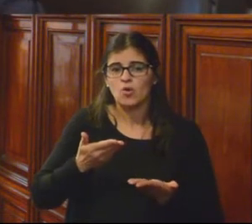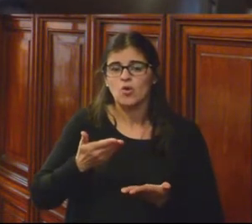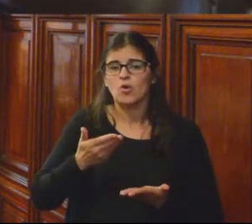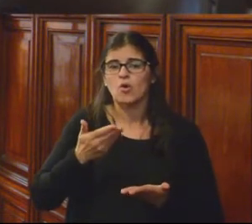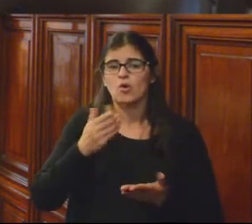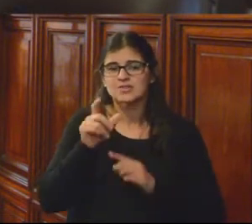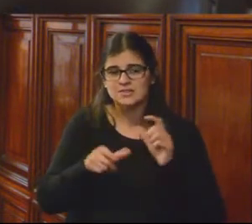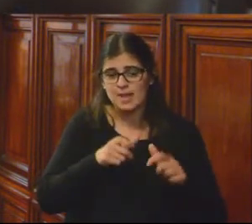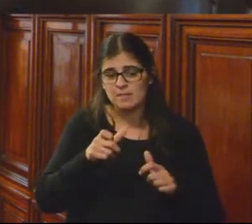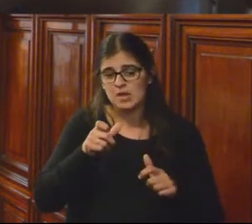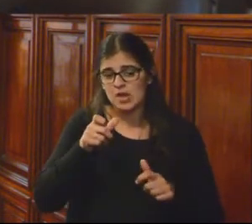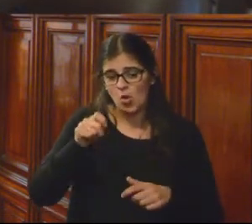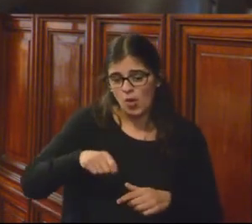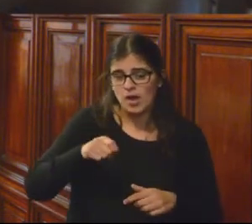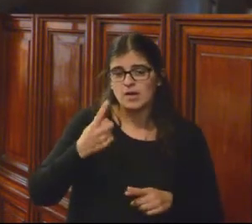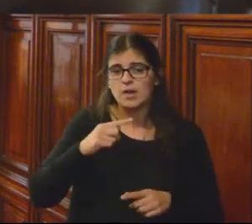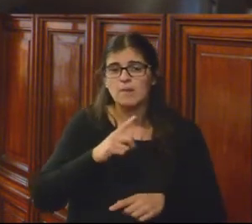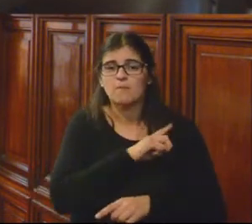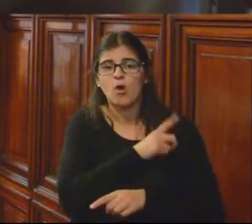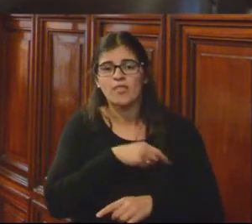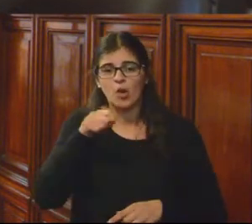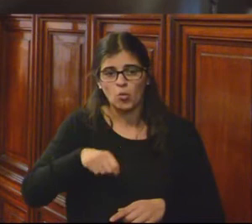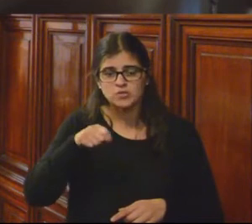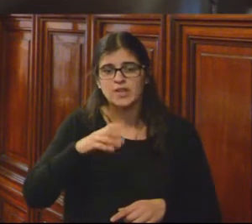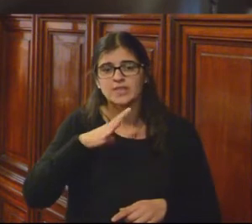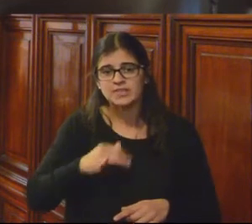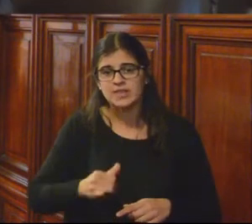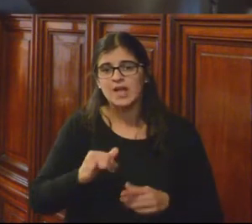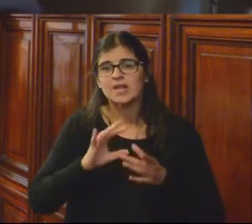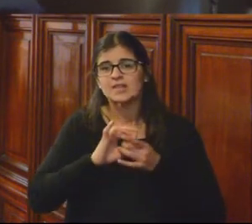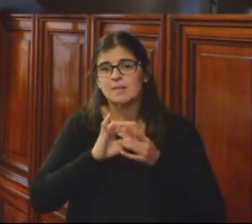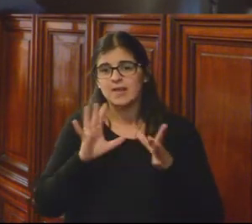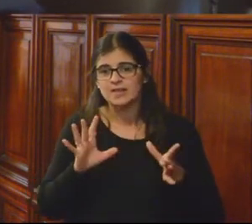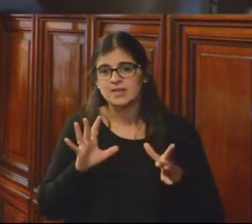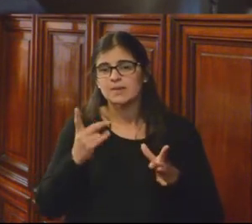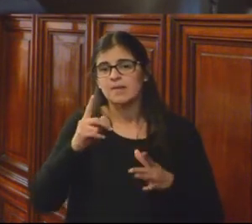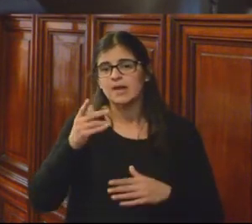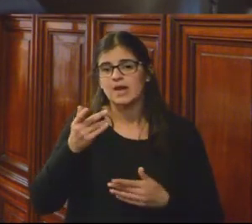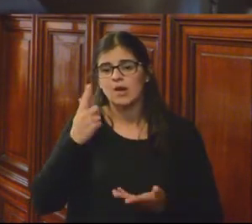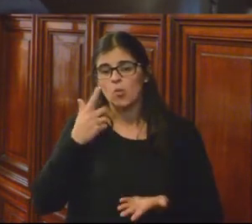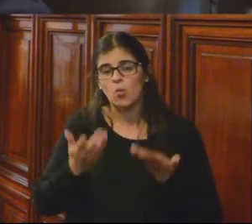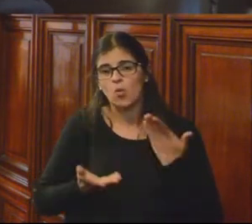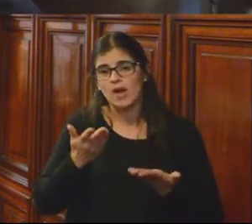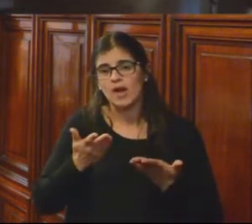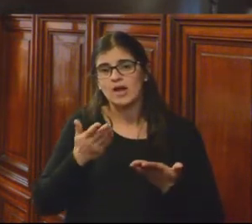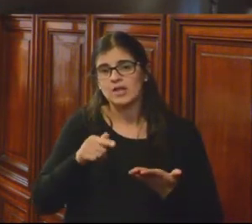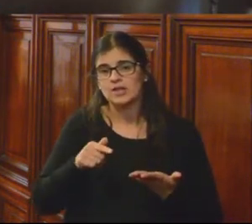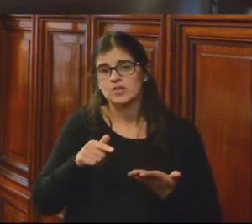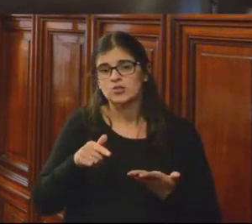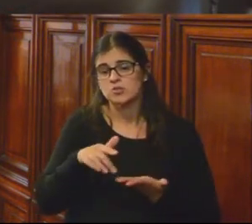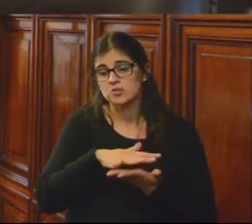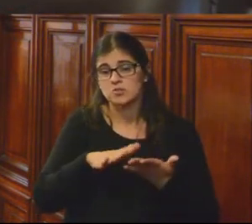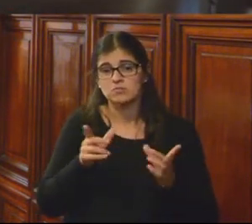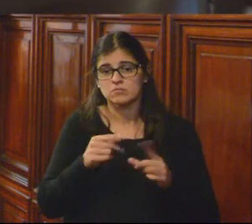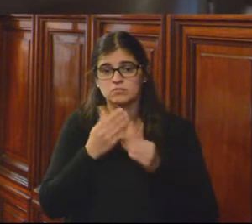civiles, dado que el Poder Judicial ha mencionado que tiene autonomía e independencia para juzgar estos aspectos. Esto sería todo.